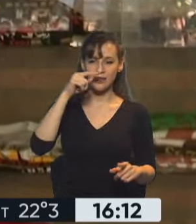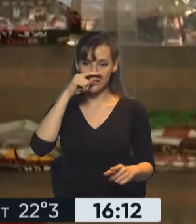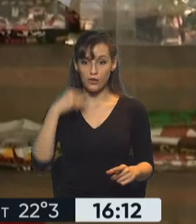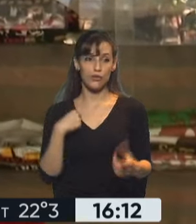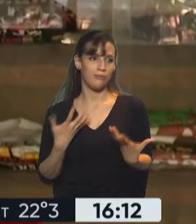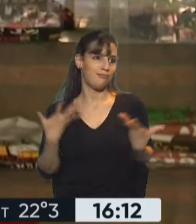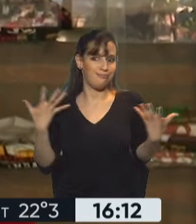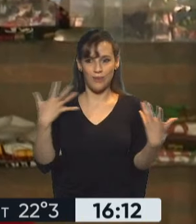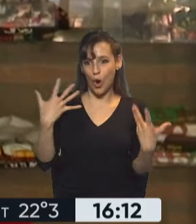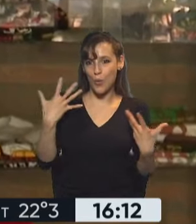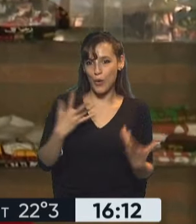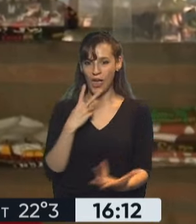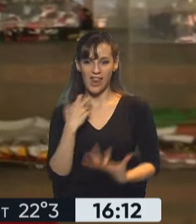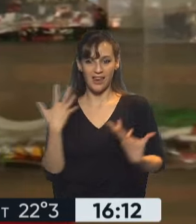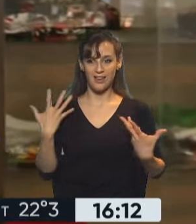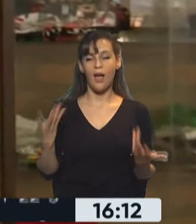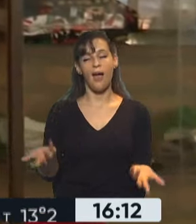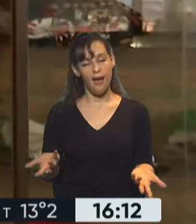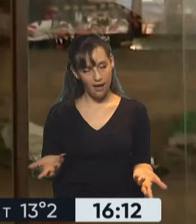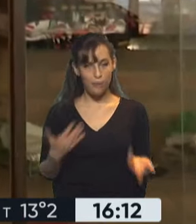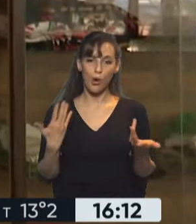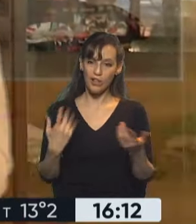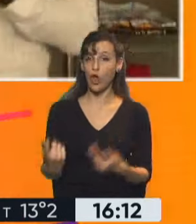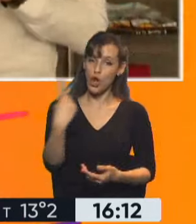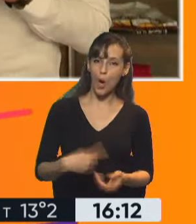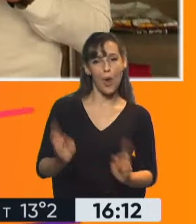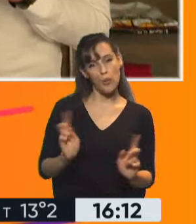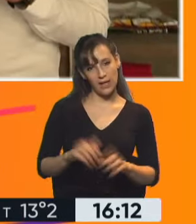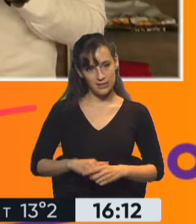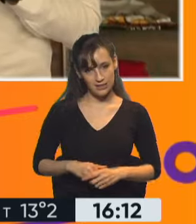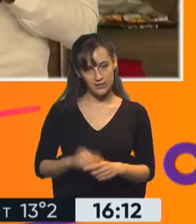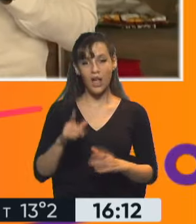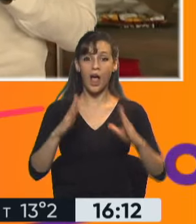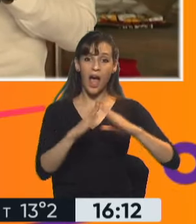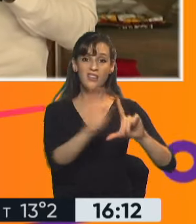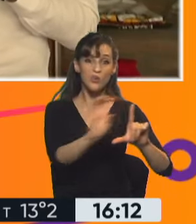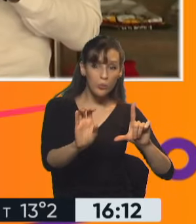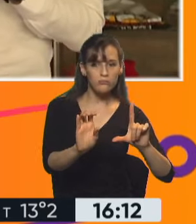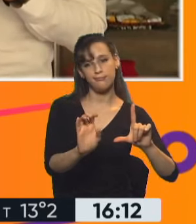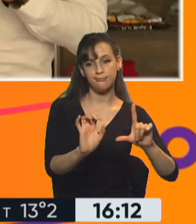energía? Claro, con razón no volvés, Goico. Para salir en Zoom desde tu casa, mejor estar ahí, ¿no?